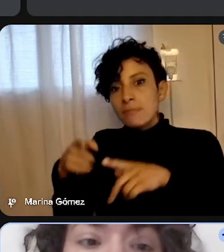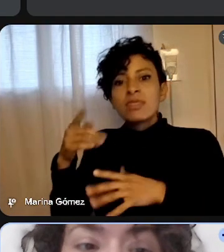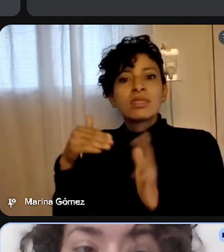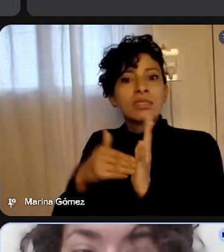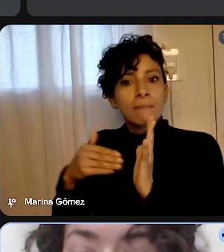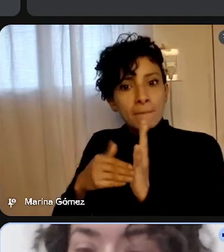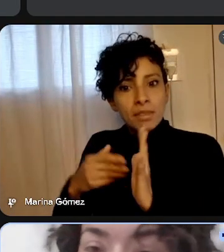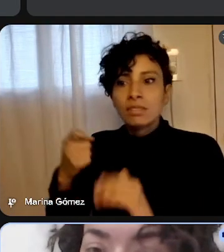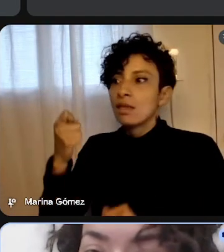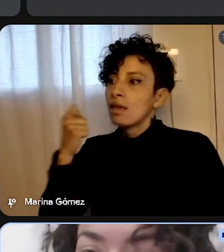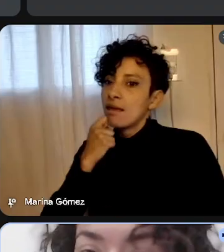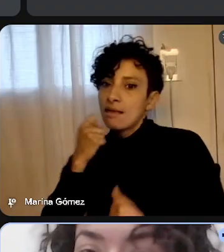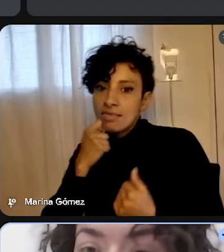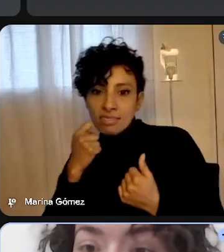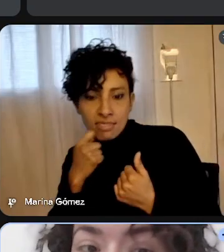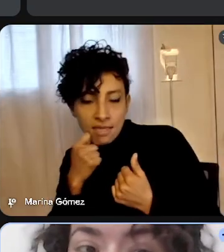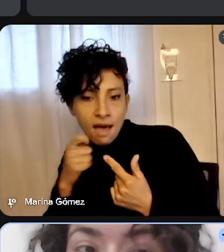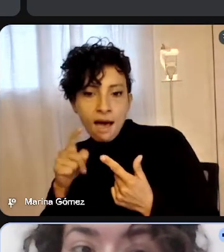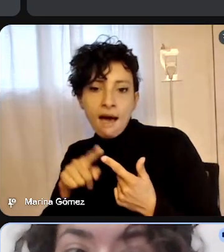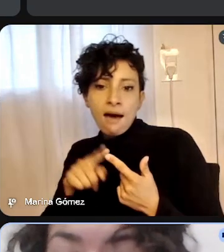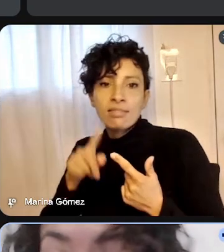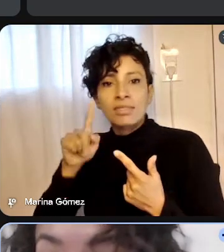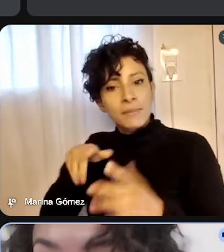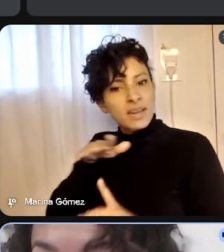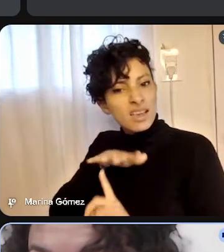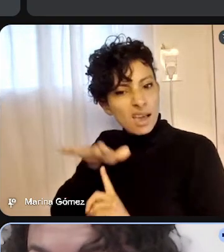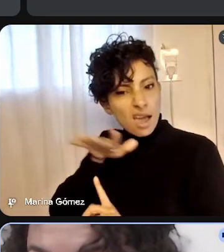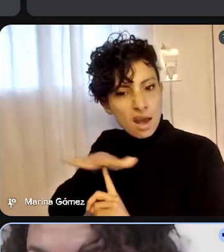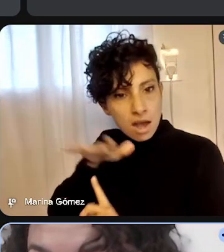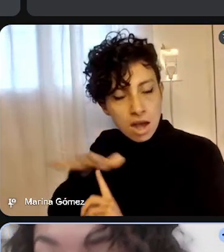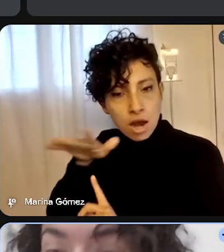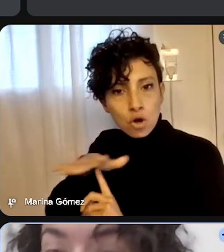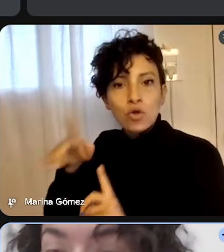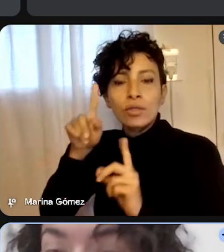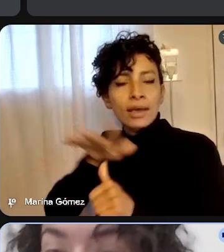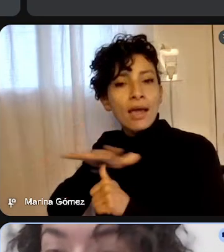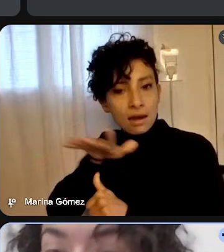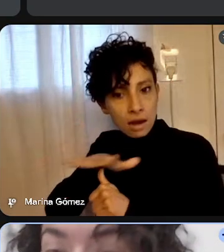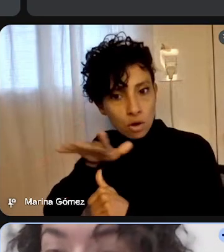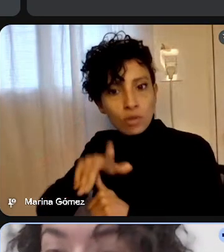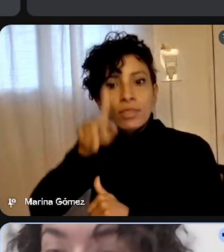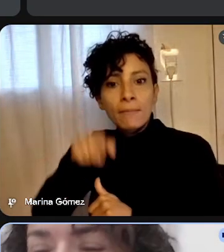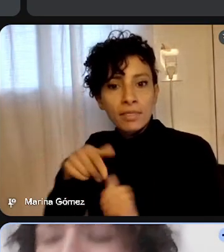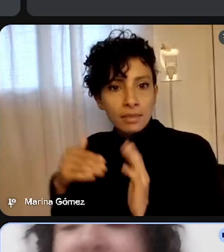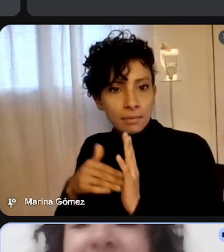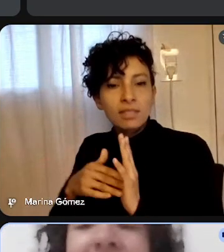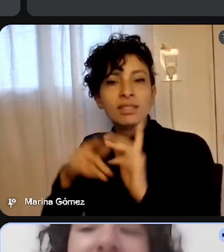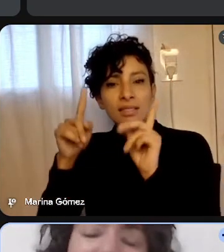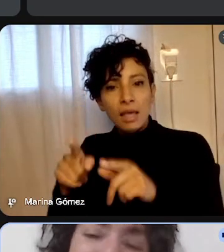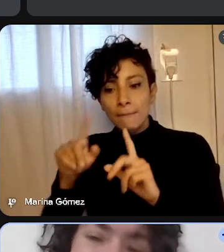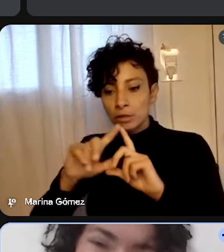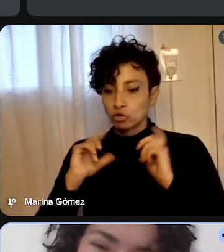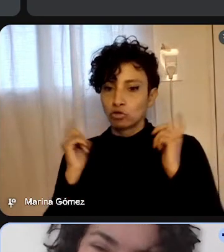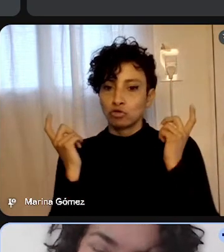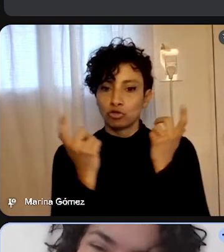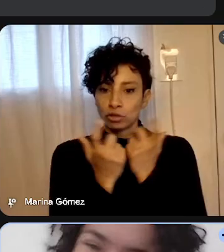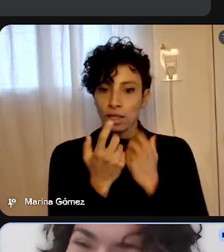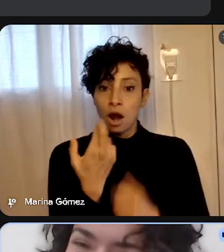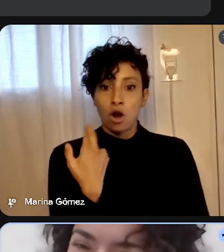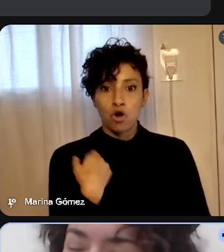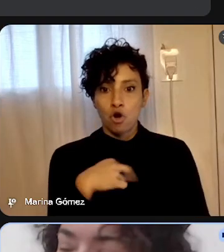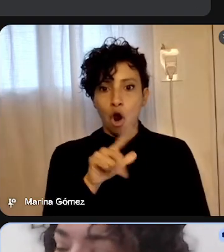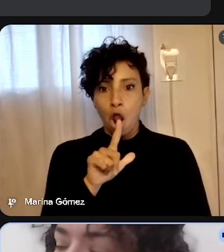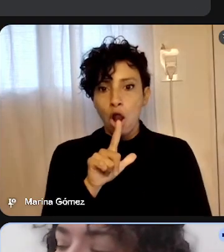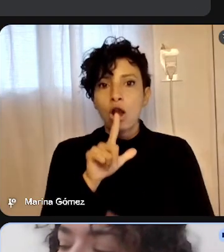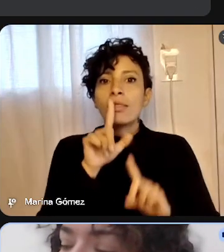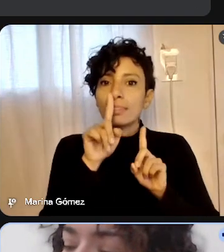género, grupo social, roles sociales, como muchas veces tenemos, el otro